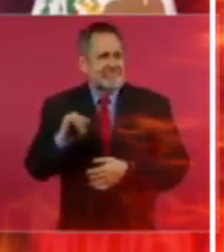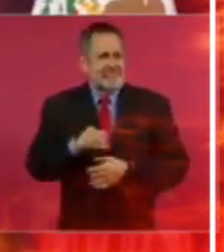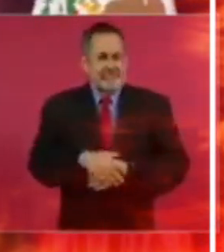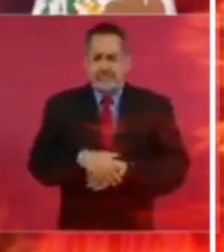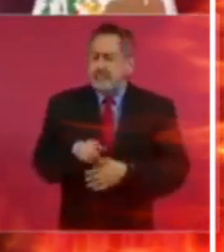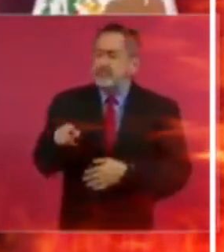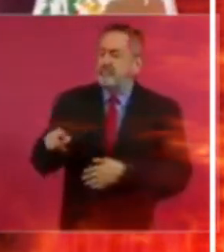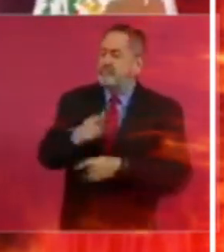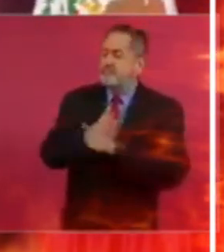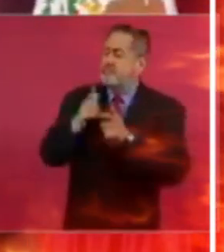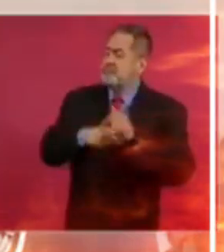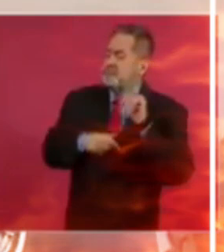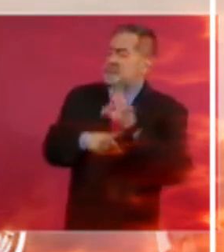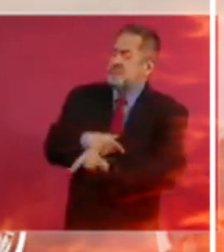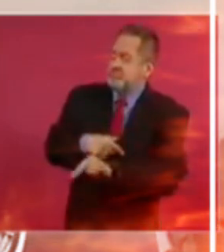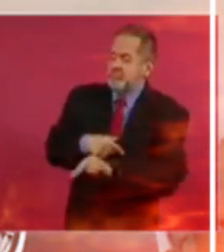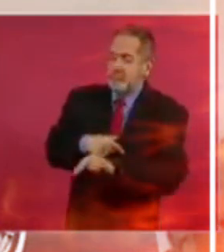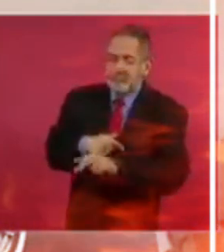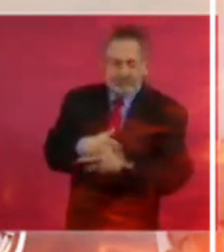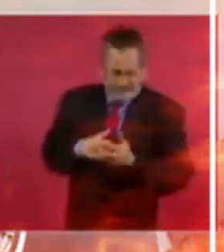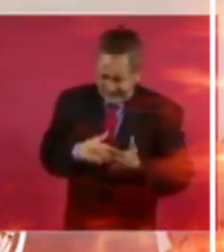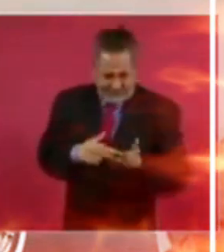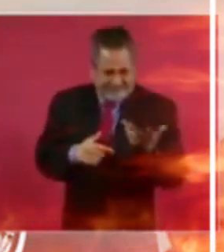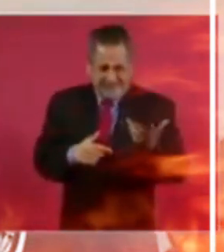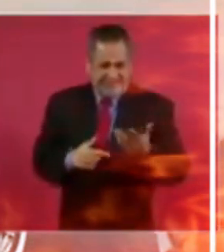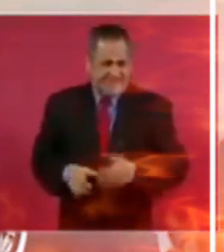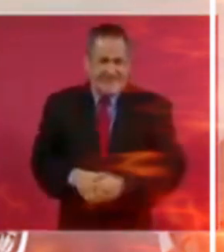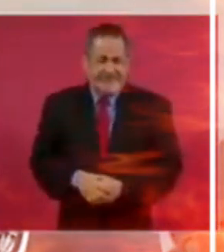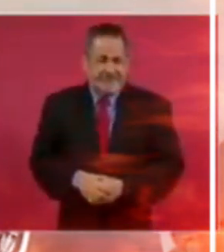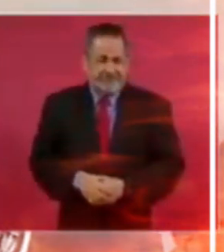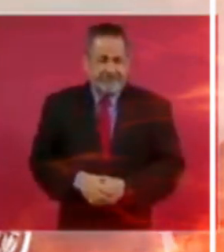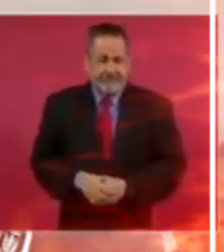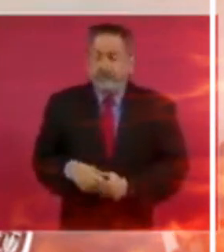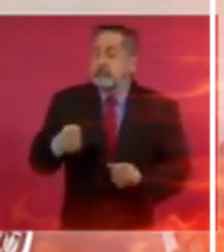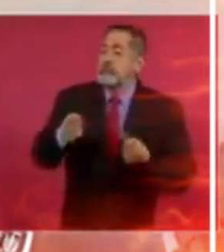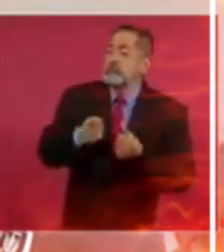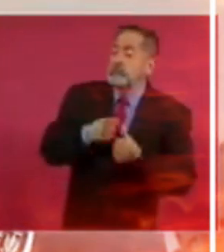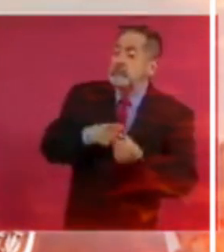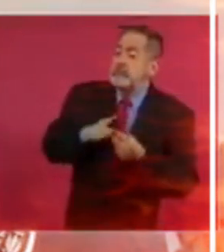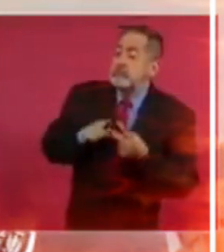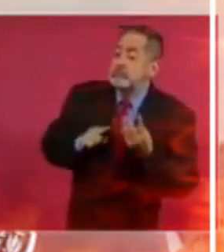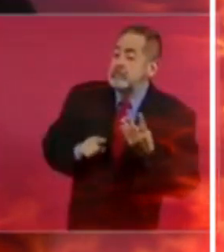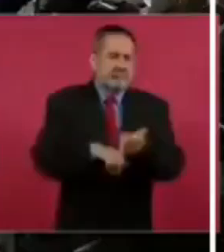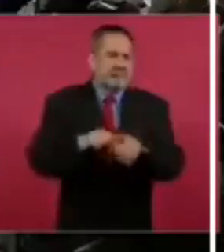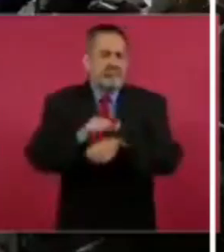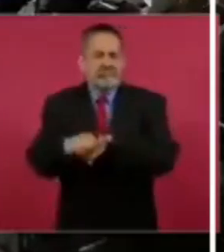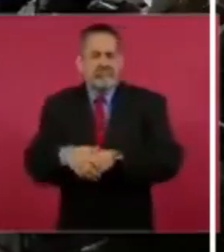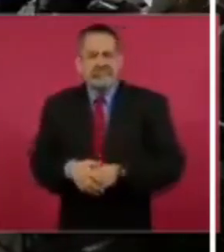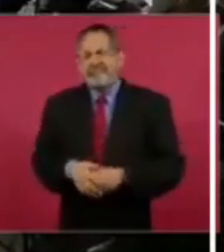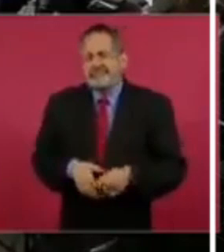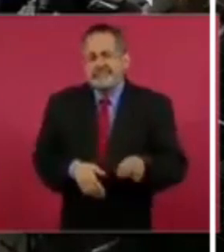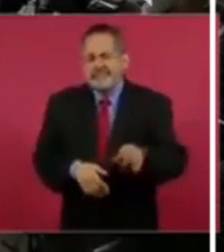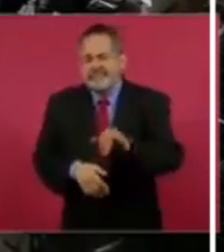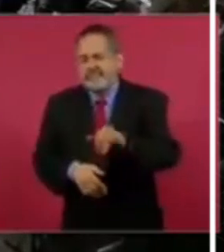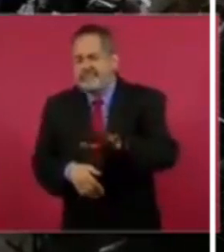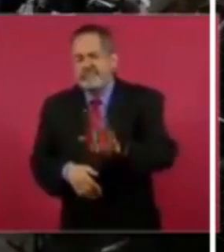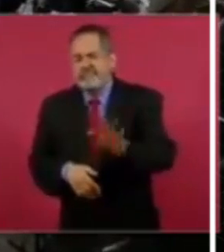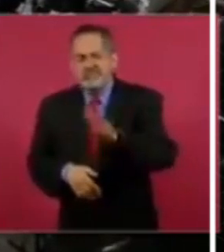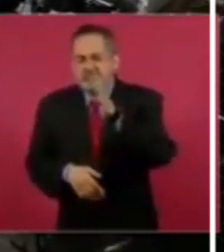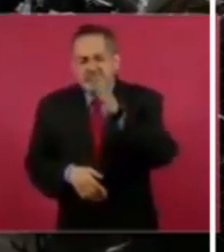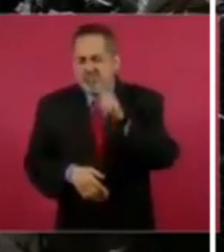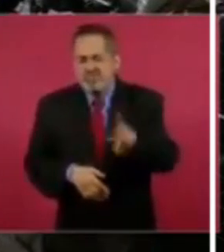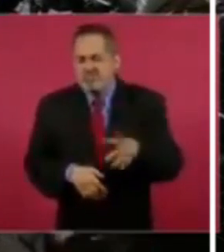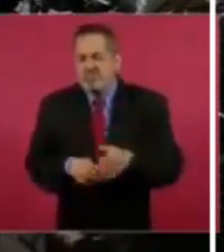no puede, tiene que cerrar la trompa. En fin, escuchen al infame merolico. No